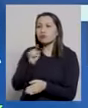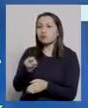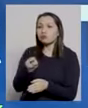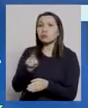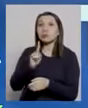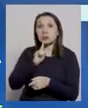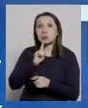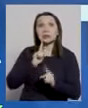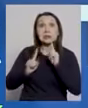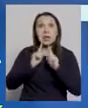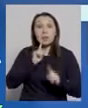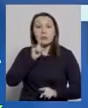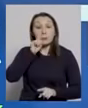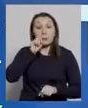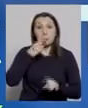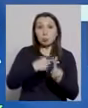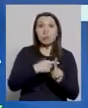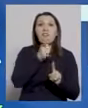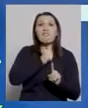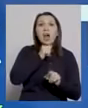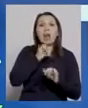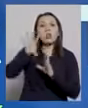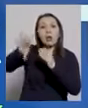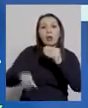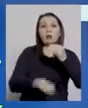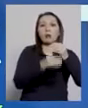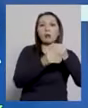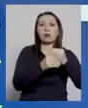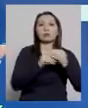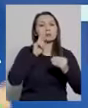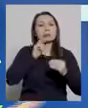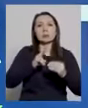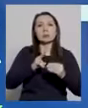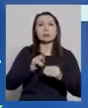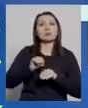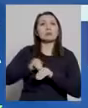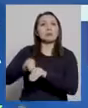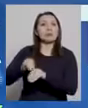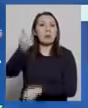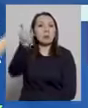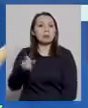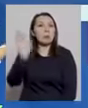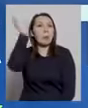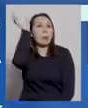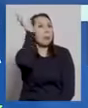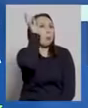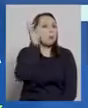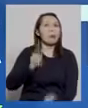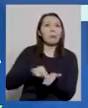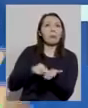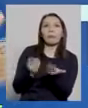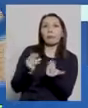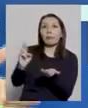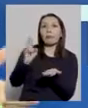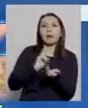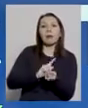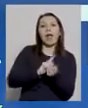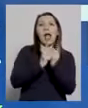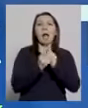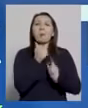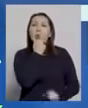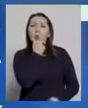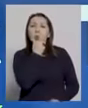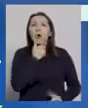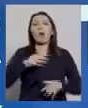que, teniendo un examen positivo, no habían sido incluidos en nuestra base de datos porque o no fueron notificados o no fueron cambiados su estado de sospechoso